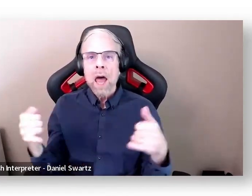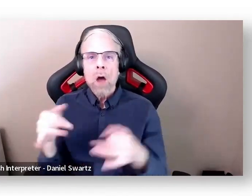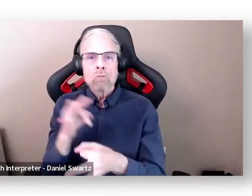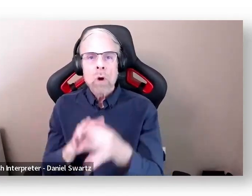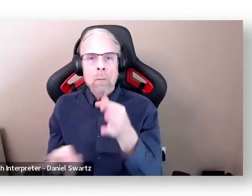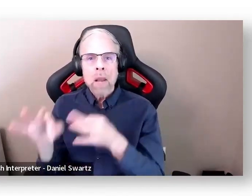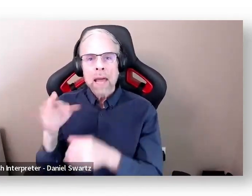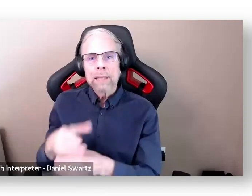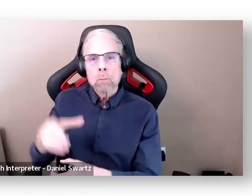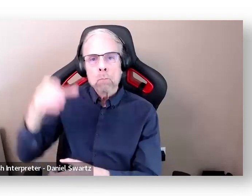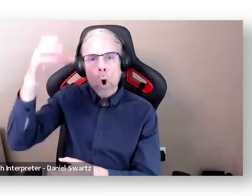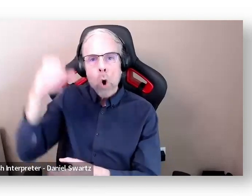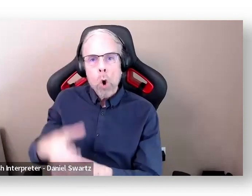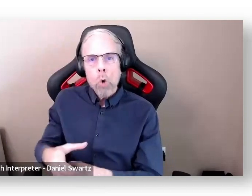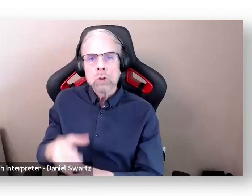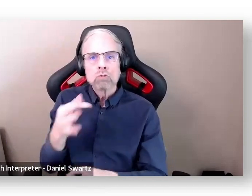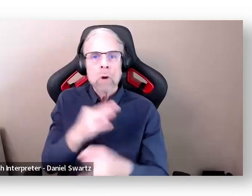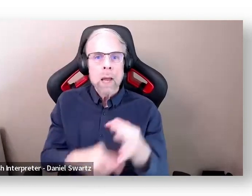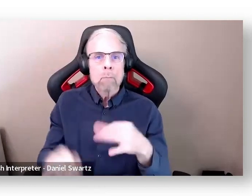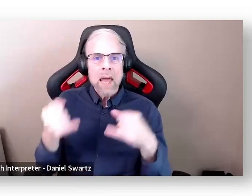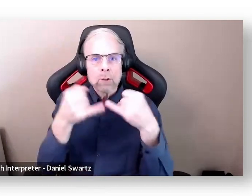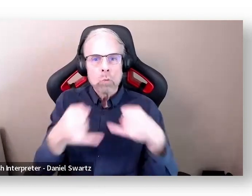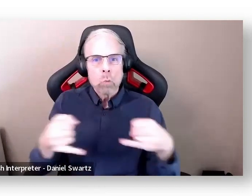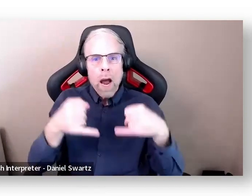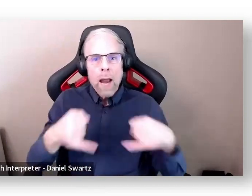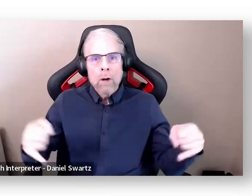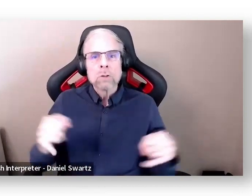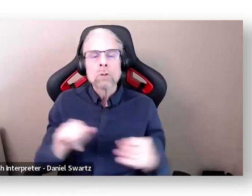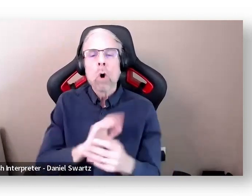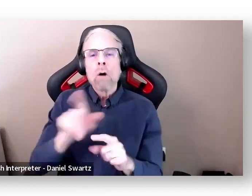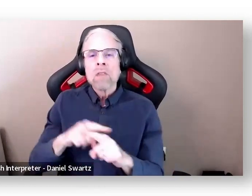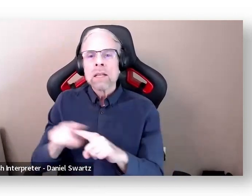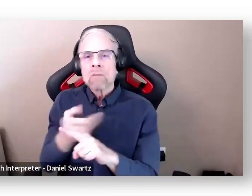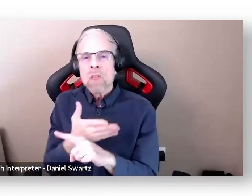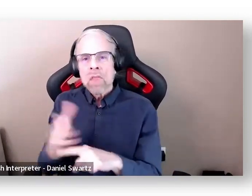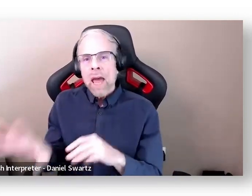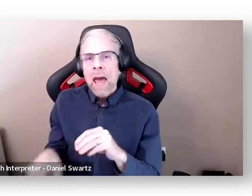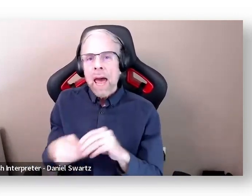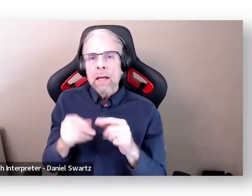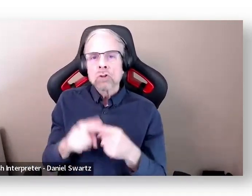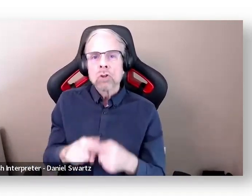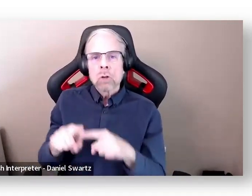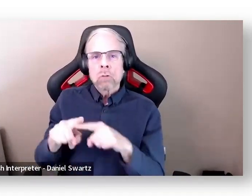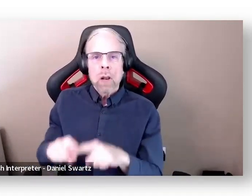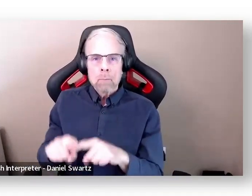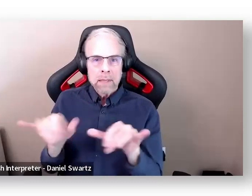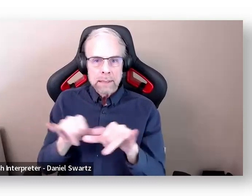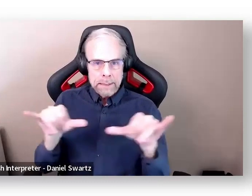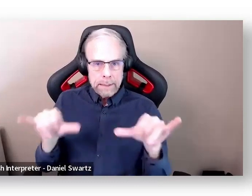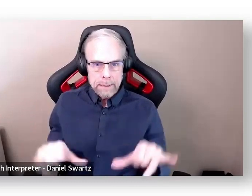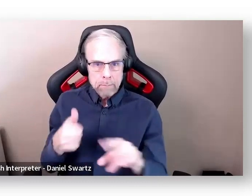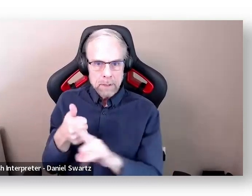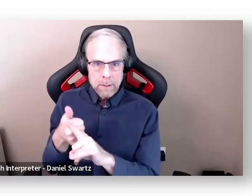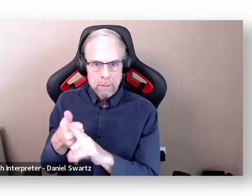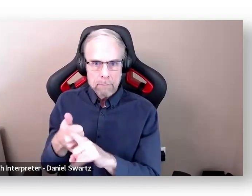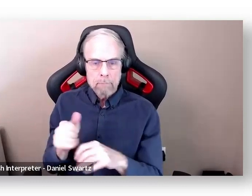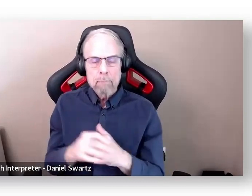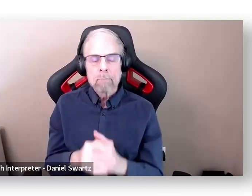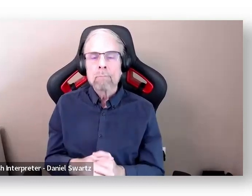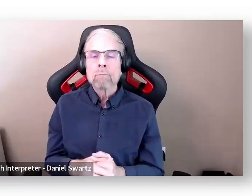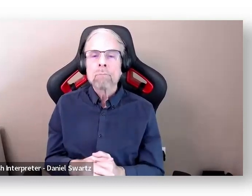línea, reemplazar postes, reemplazar cables, todas esas cosas que aumentan la confiabilidad del sistema.